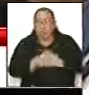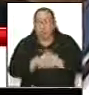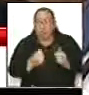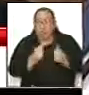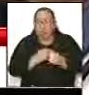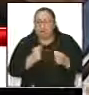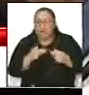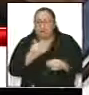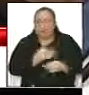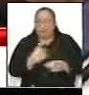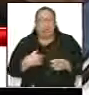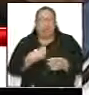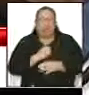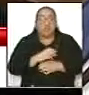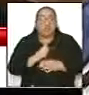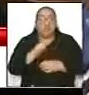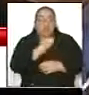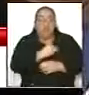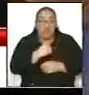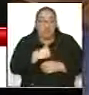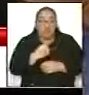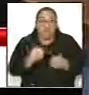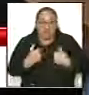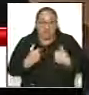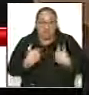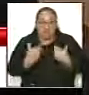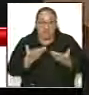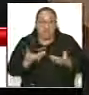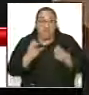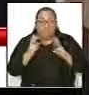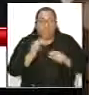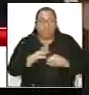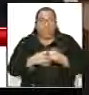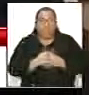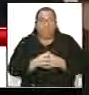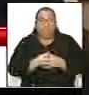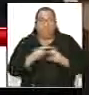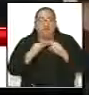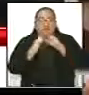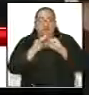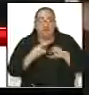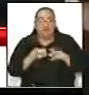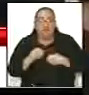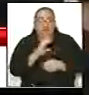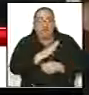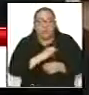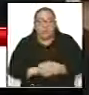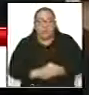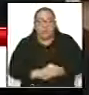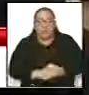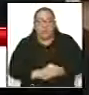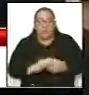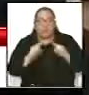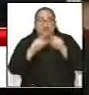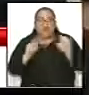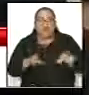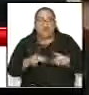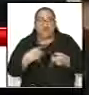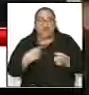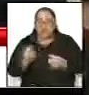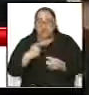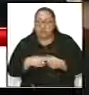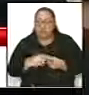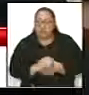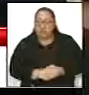Presidencia del Consejo de Ministros y especialmente en el caso de la Secretaría de Gobierno Digital, a la cual